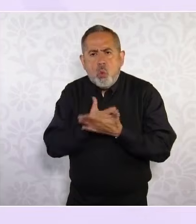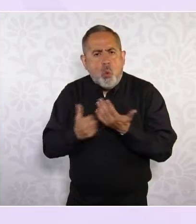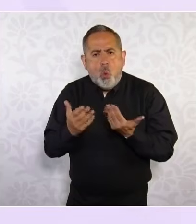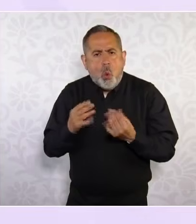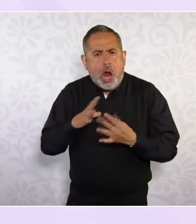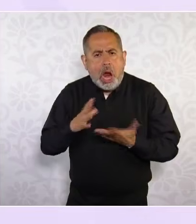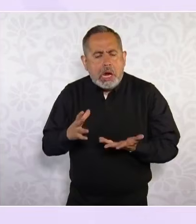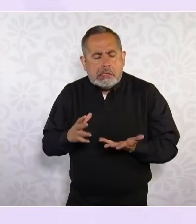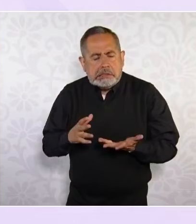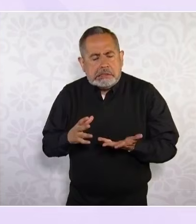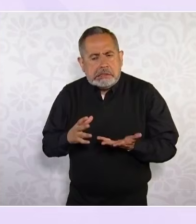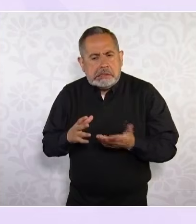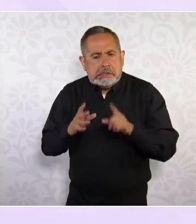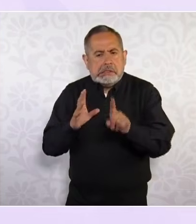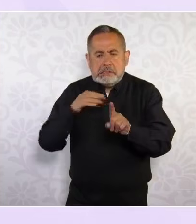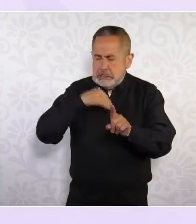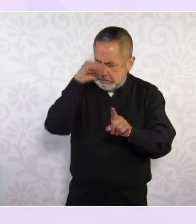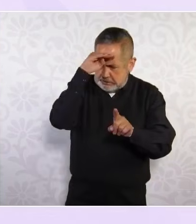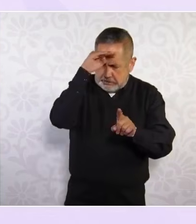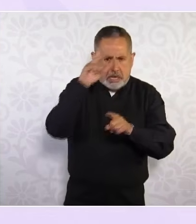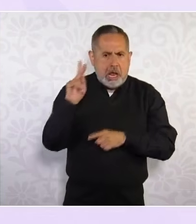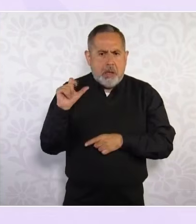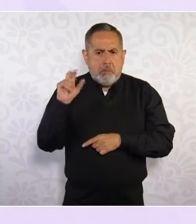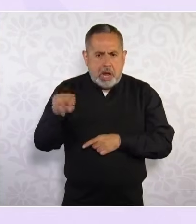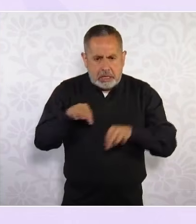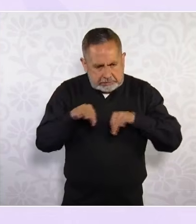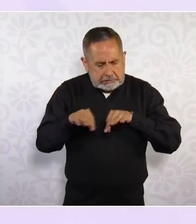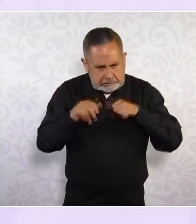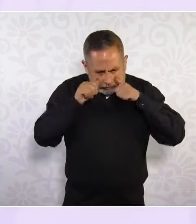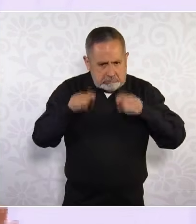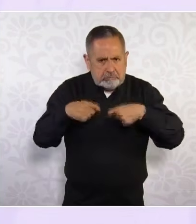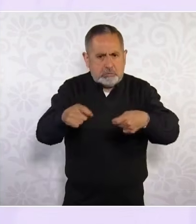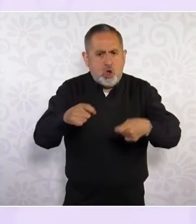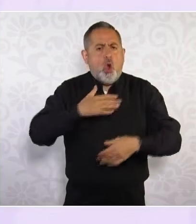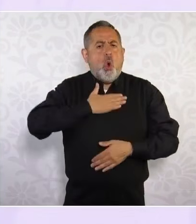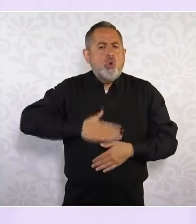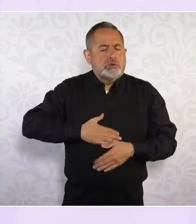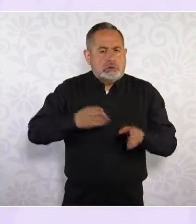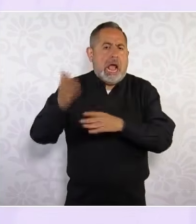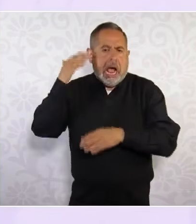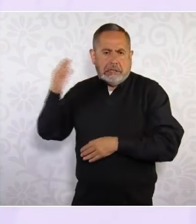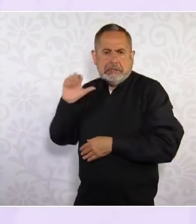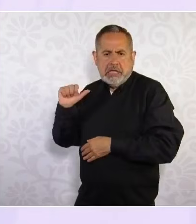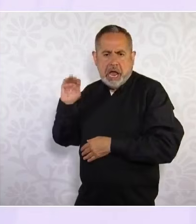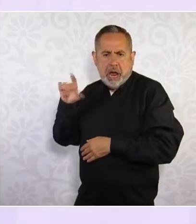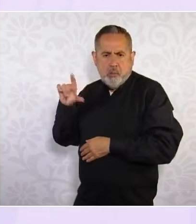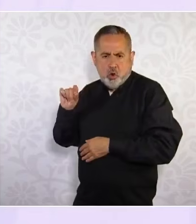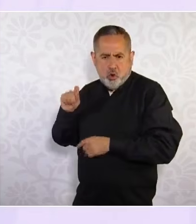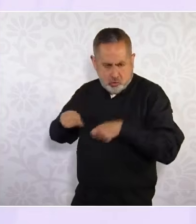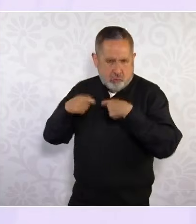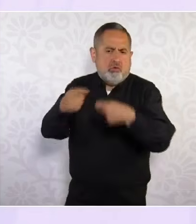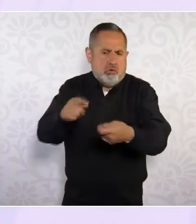Estamos haciendo un plan integral. Inició con el presidente López Obrador el Plan de Justicia de San Quintín. Ahí ha